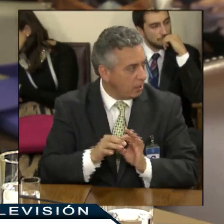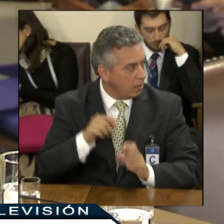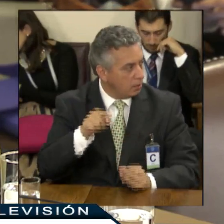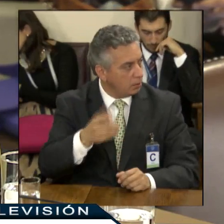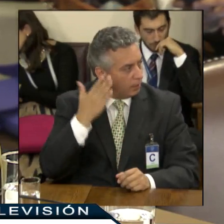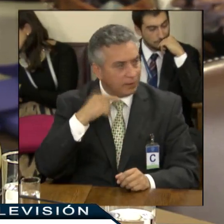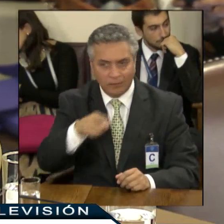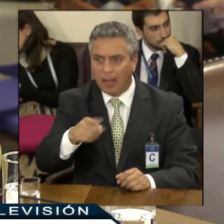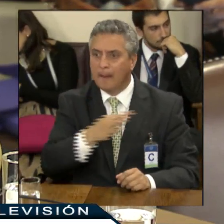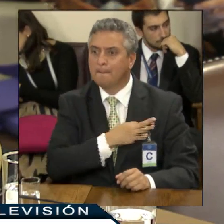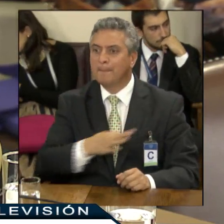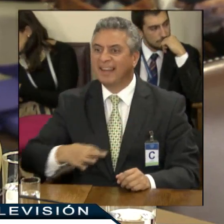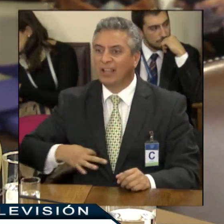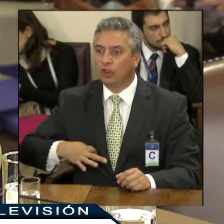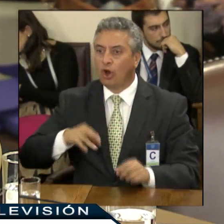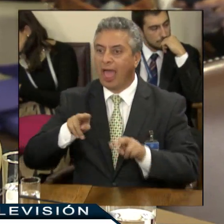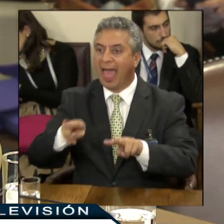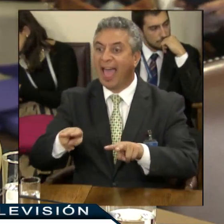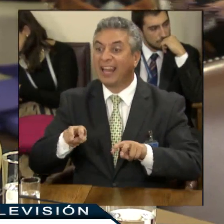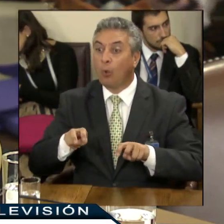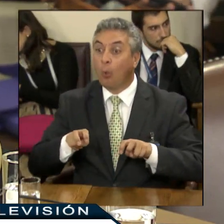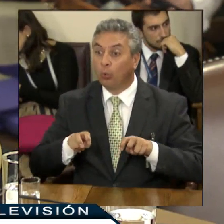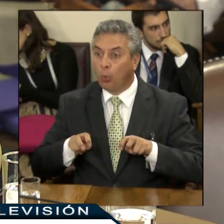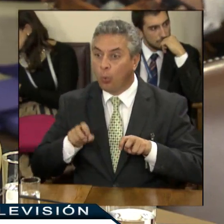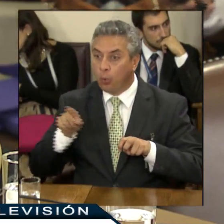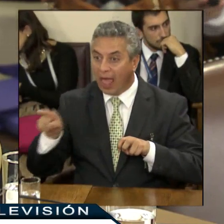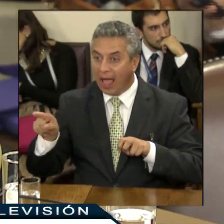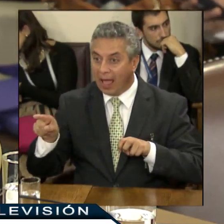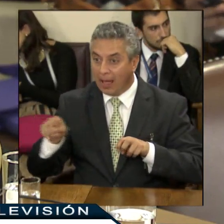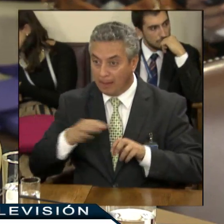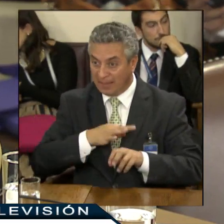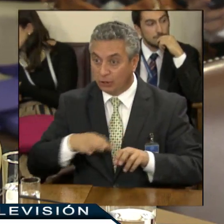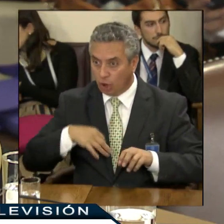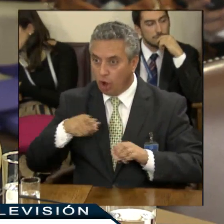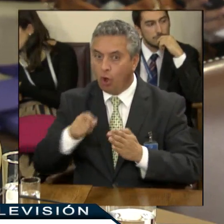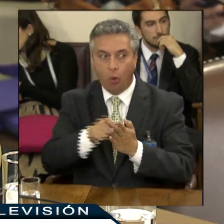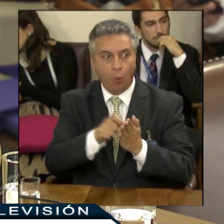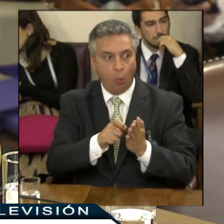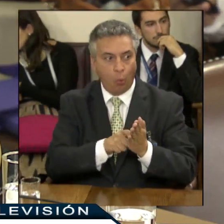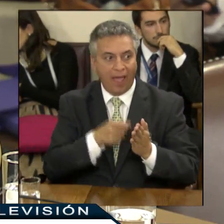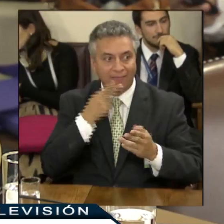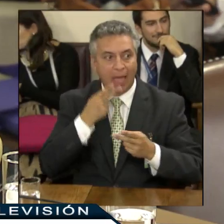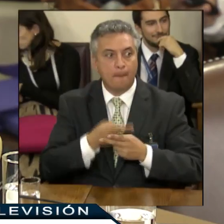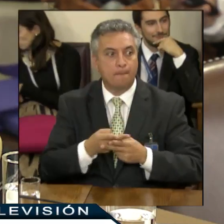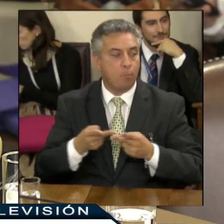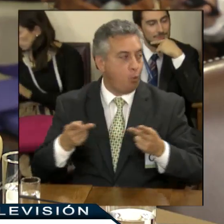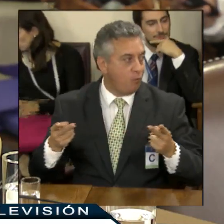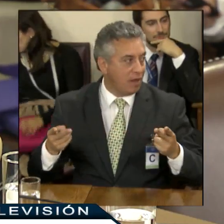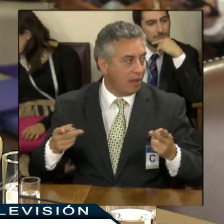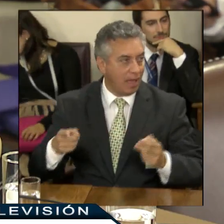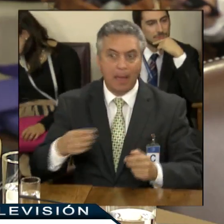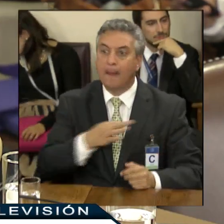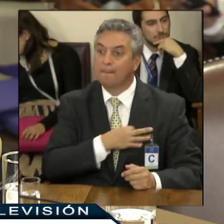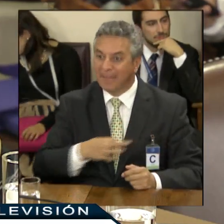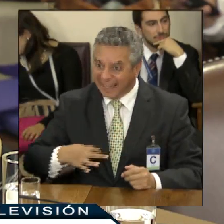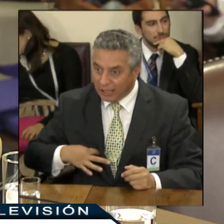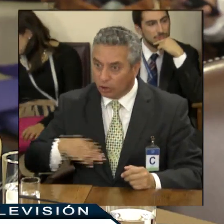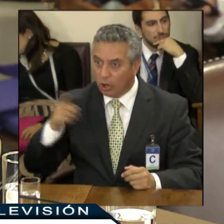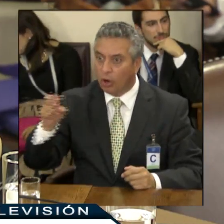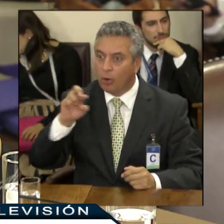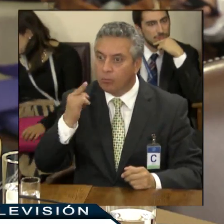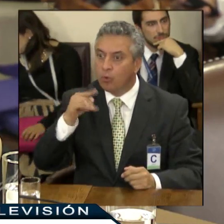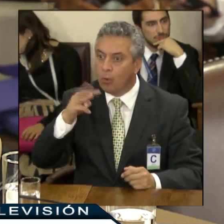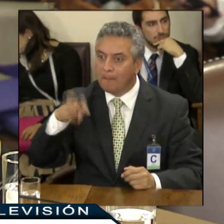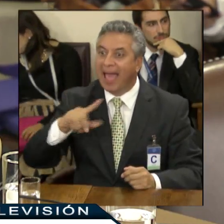el el ministro de agricultura hizo su su su Cuenta pública Ah no el ministro de agricultura en pán que